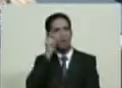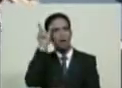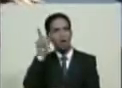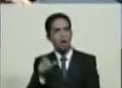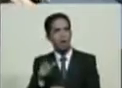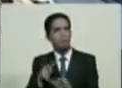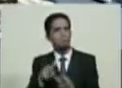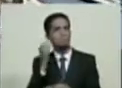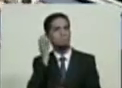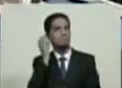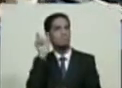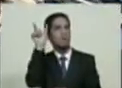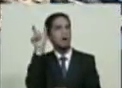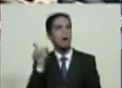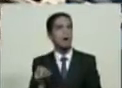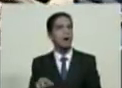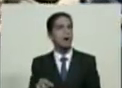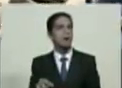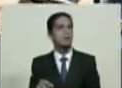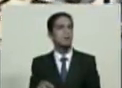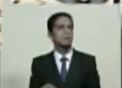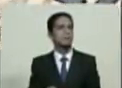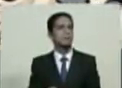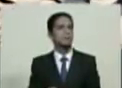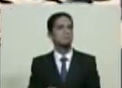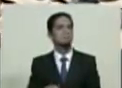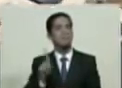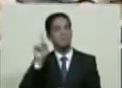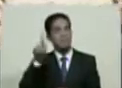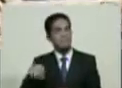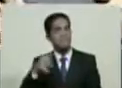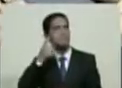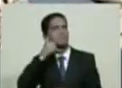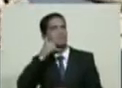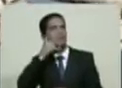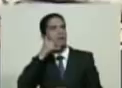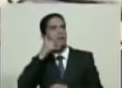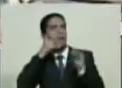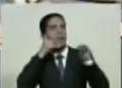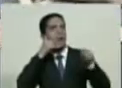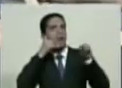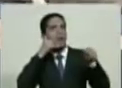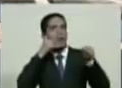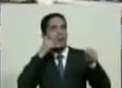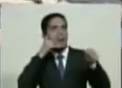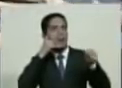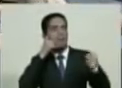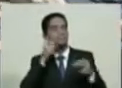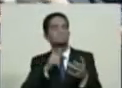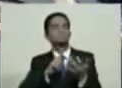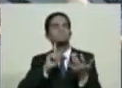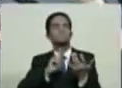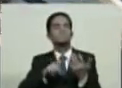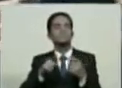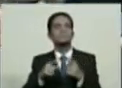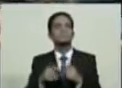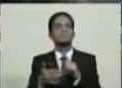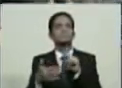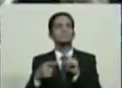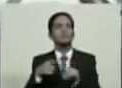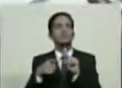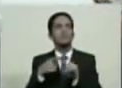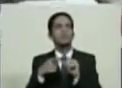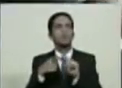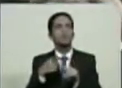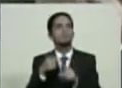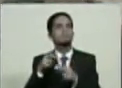Luz González Montiel, quien también era sistema de alerta temprana con los radios, Gerardo Antonio Barrios, quien